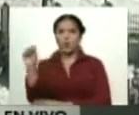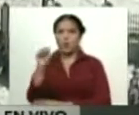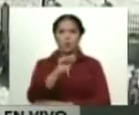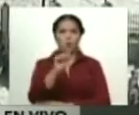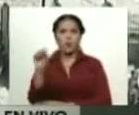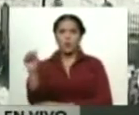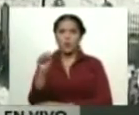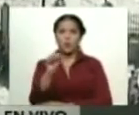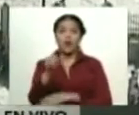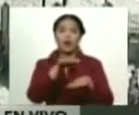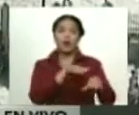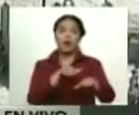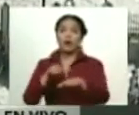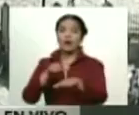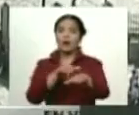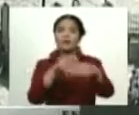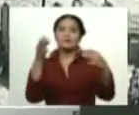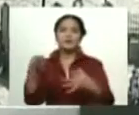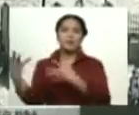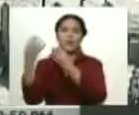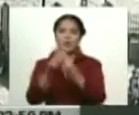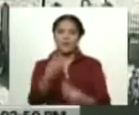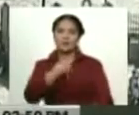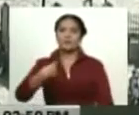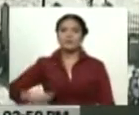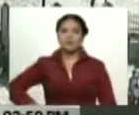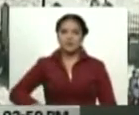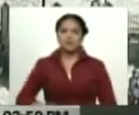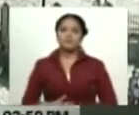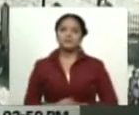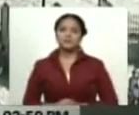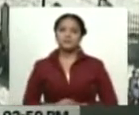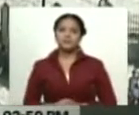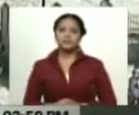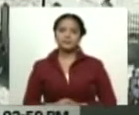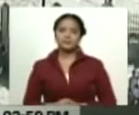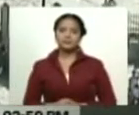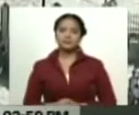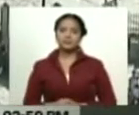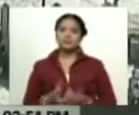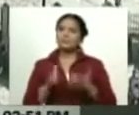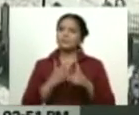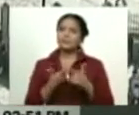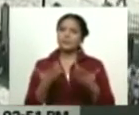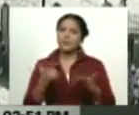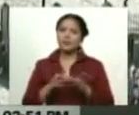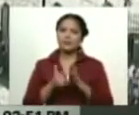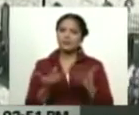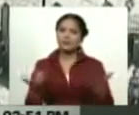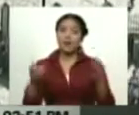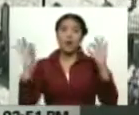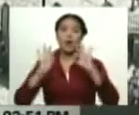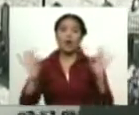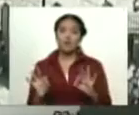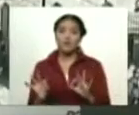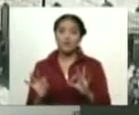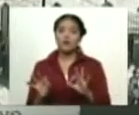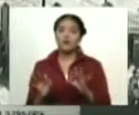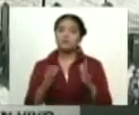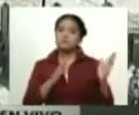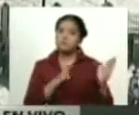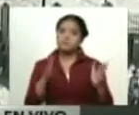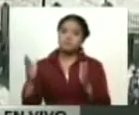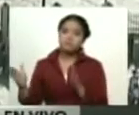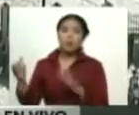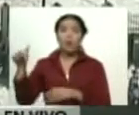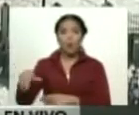parte de la caravana que usualmente acompaña al presidente de la República. Y en todo caso, bueno, esto nos señala un poco lo que es la dinámica de lo que ha venido